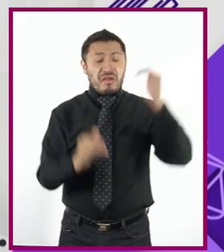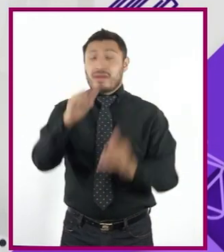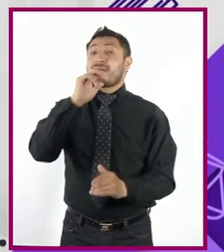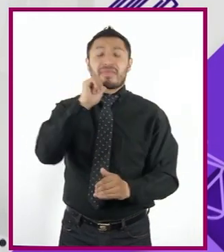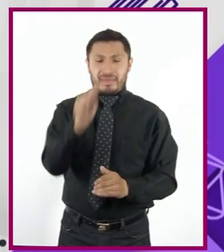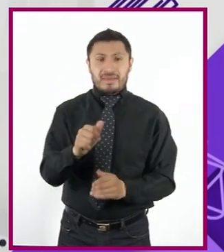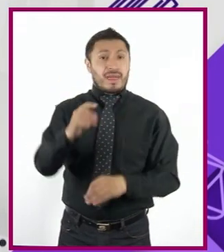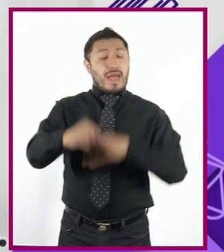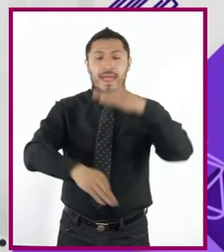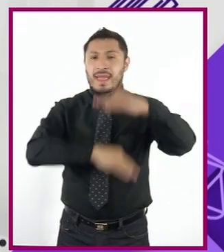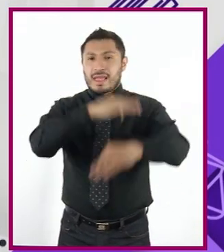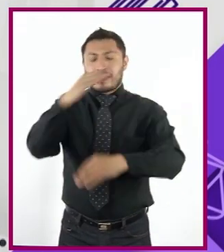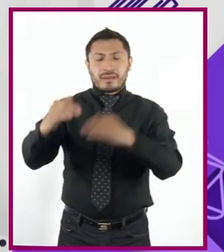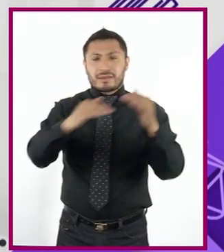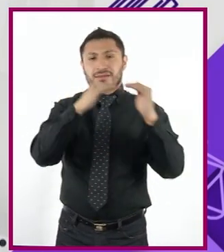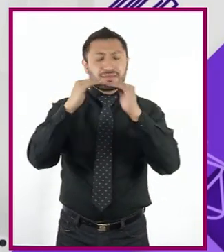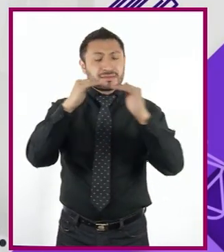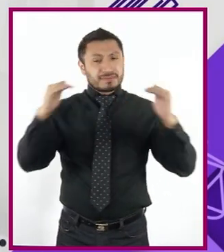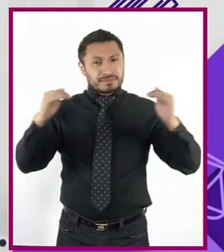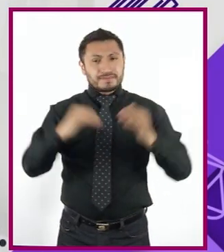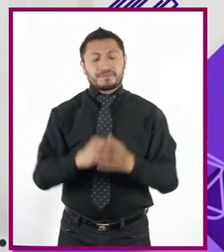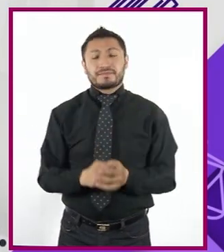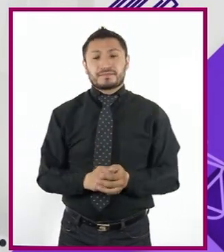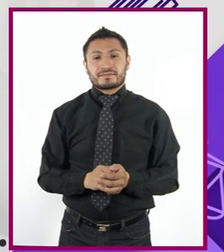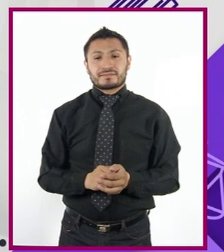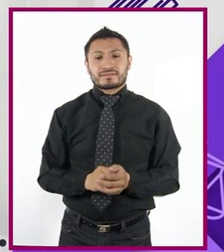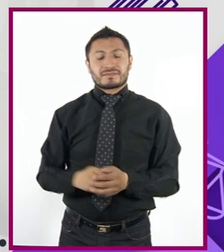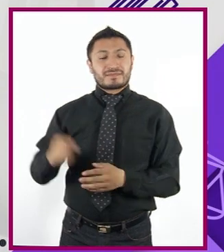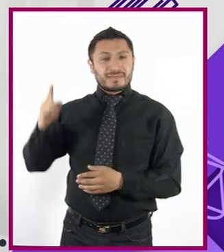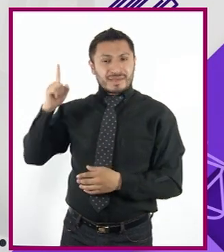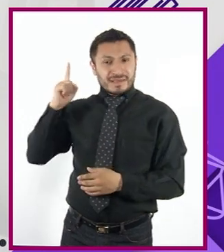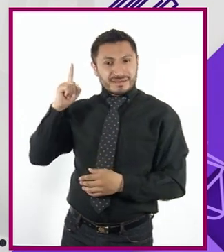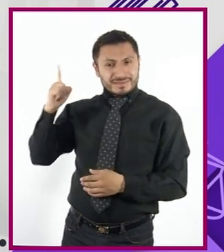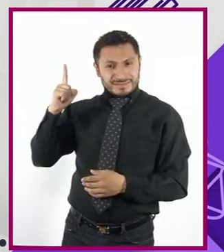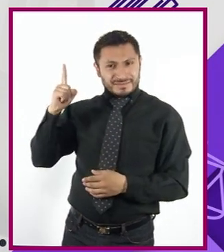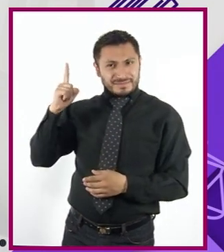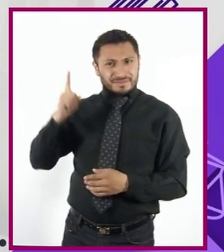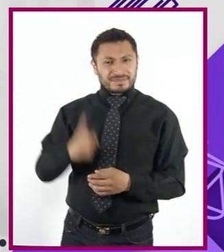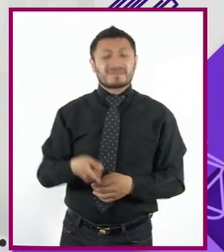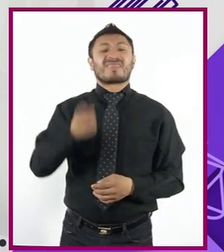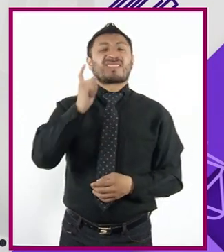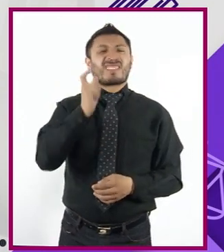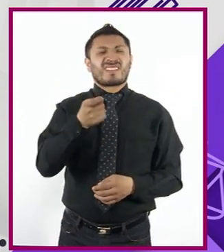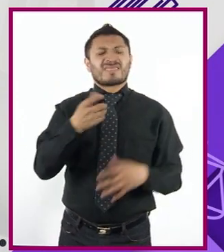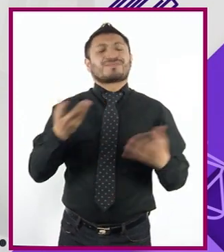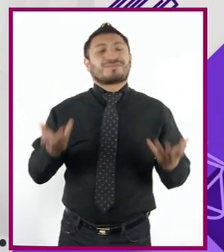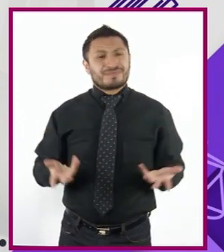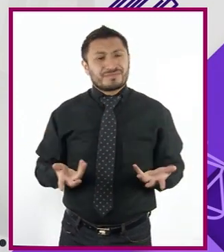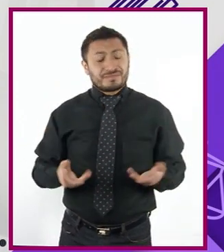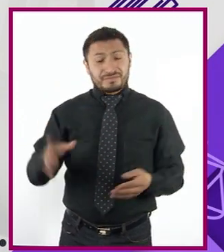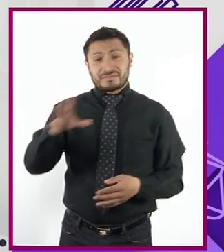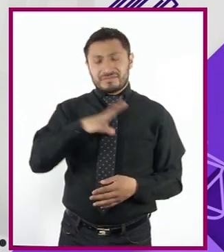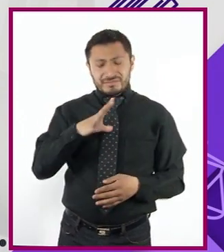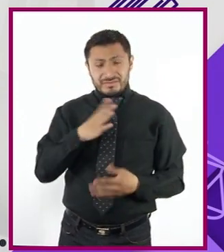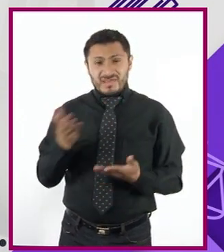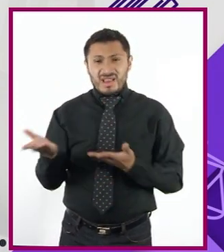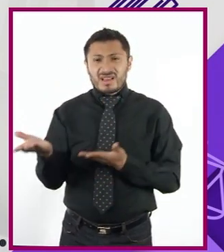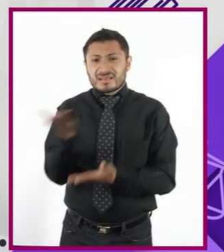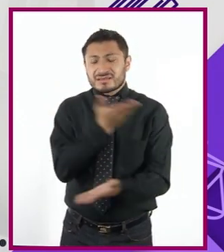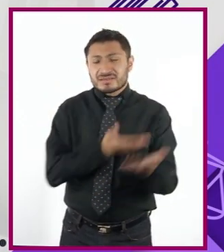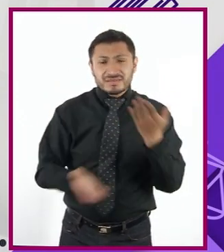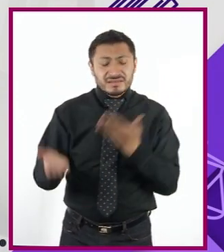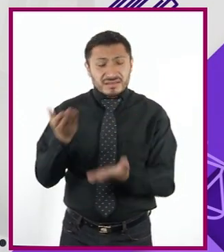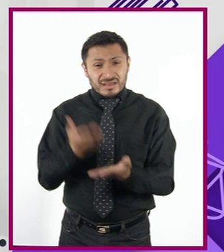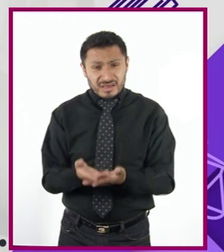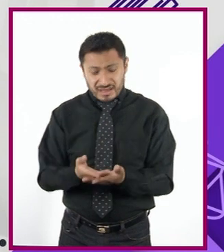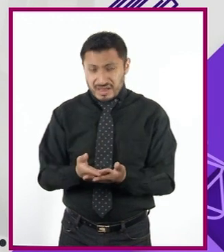beneficiarlos a todas y todos por igual. Conmutativa, se refiere a que cuando hay un intercambio de bienes,